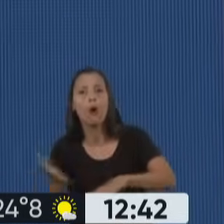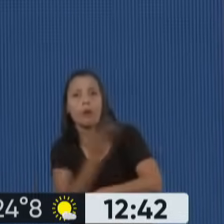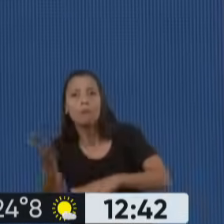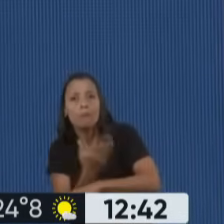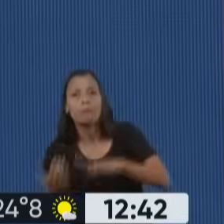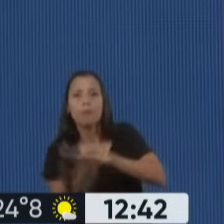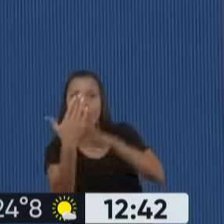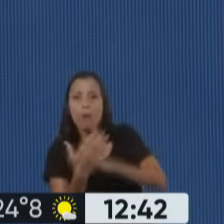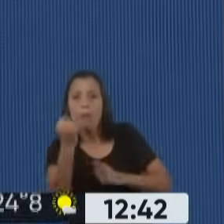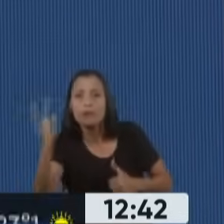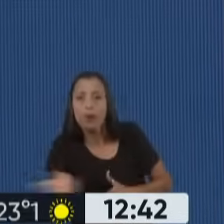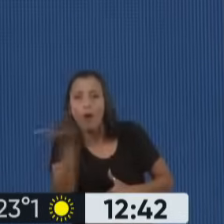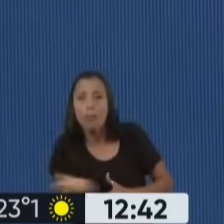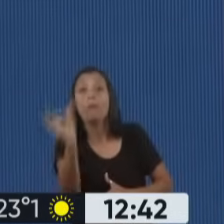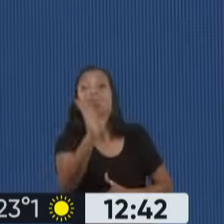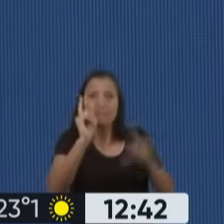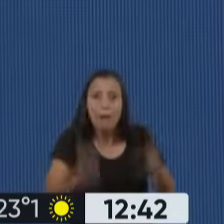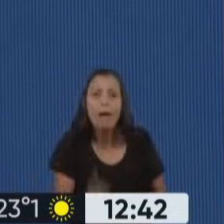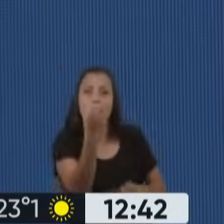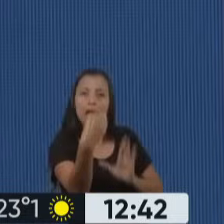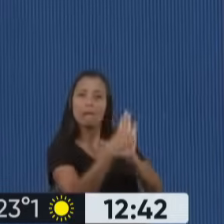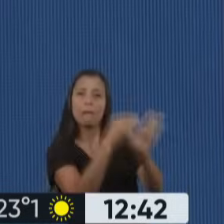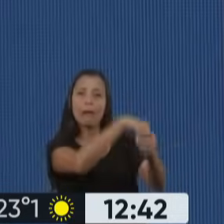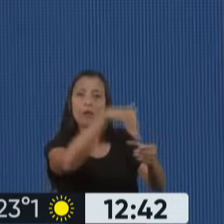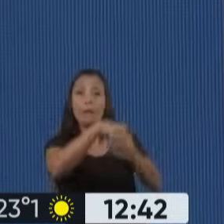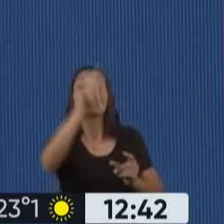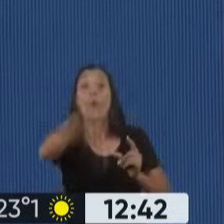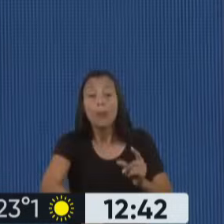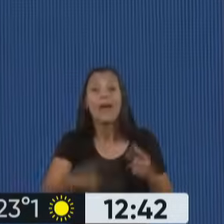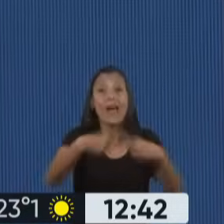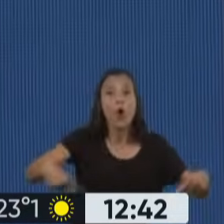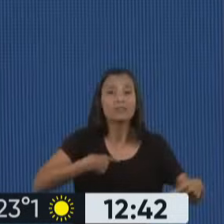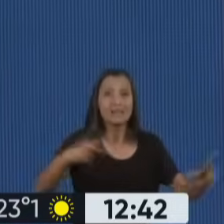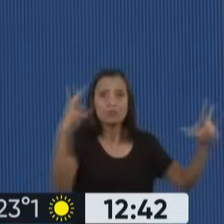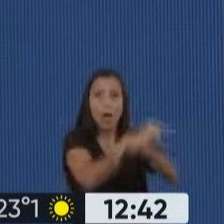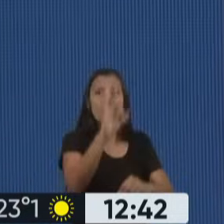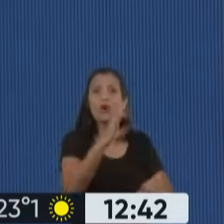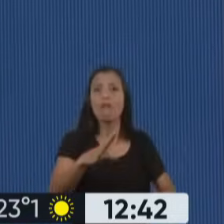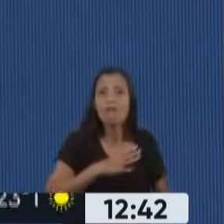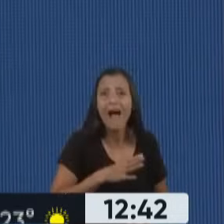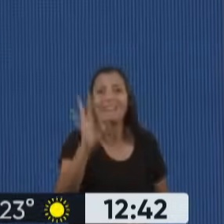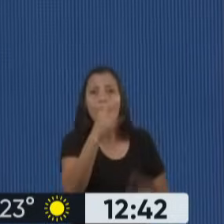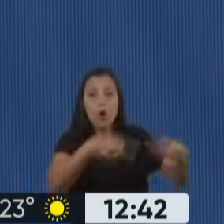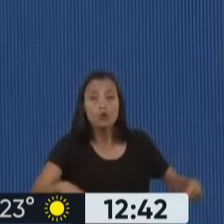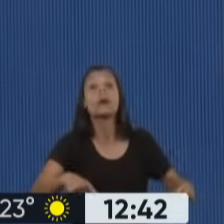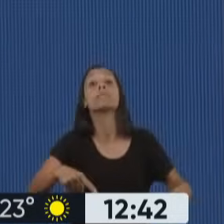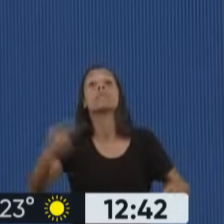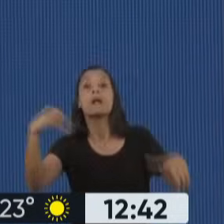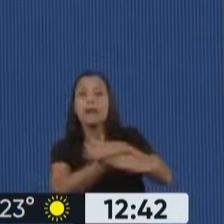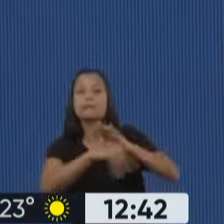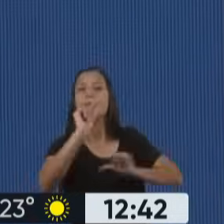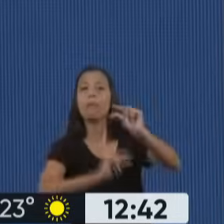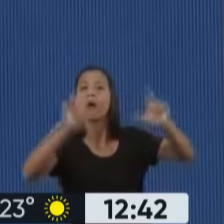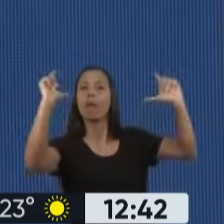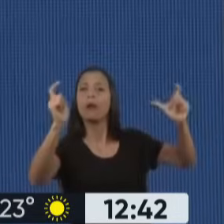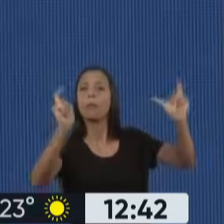inflación. ¿Qué hacían? Controles de precios. Aparecía el desabastecimiento, ley de abastecimiento. Se empezaban a perder reservas, se ponían controles de